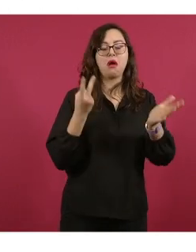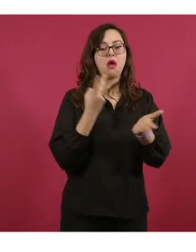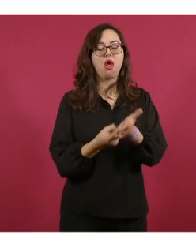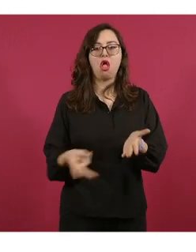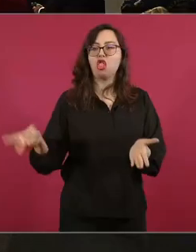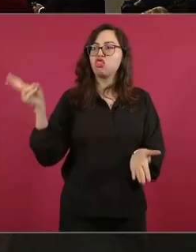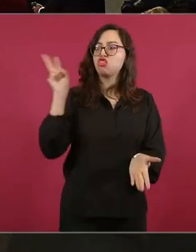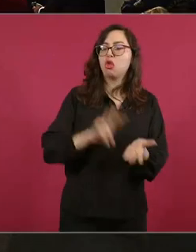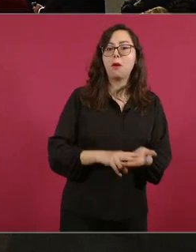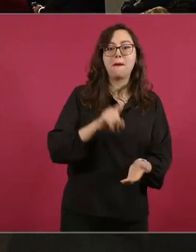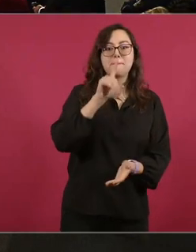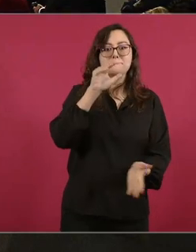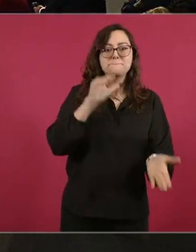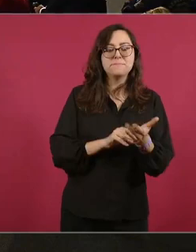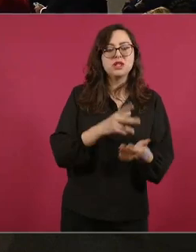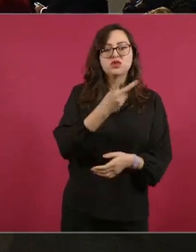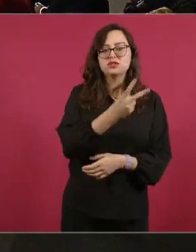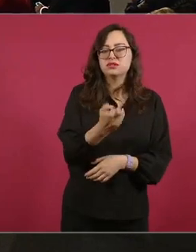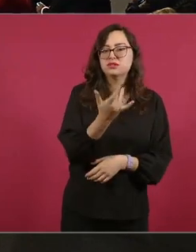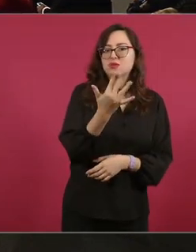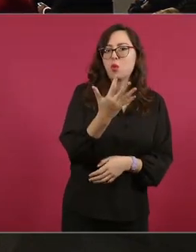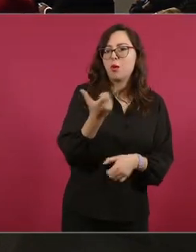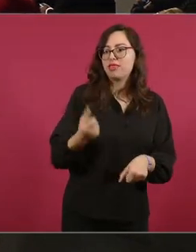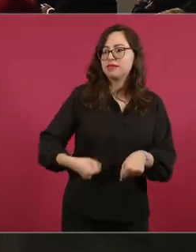¿Dónde estaban